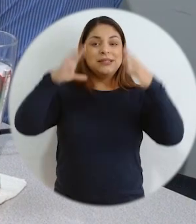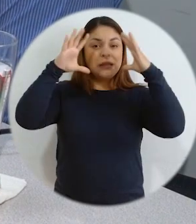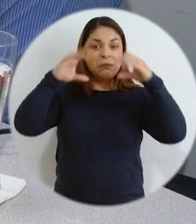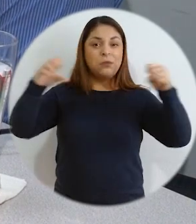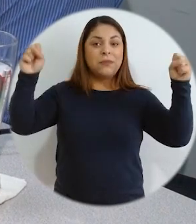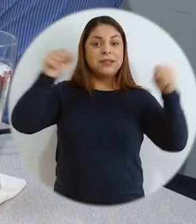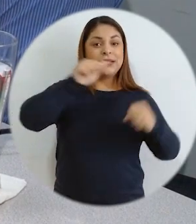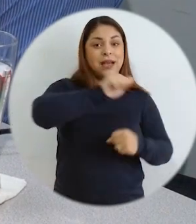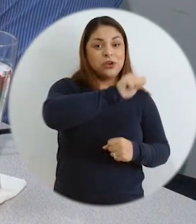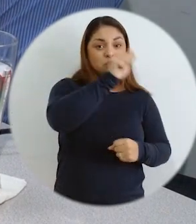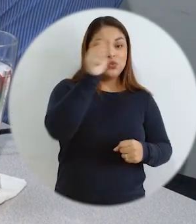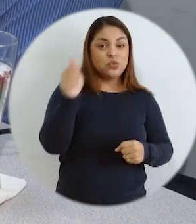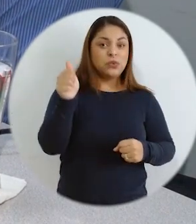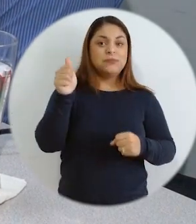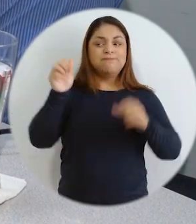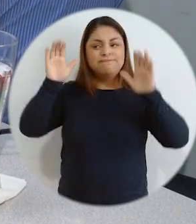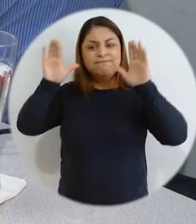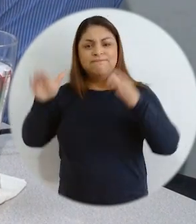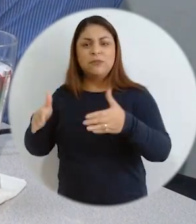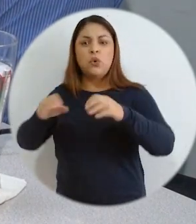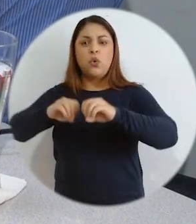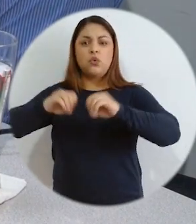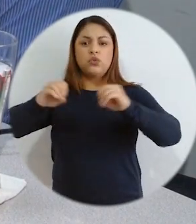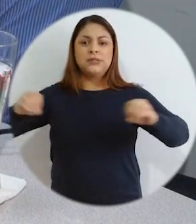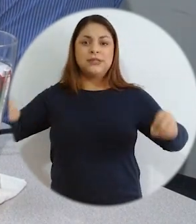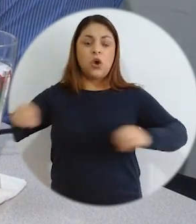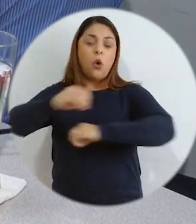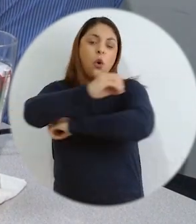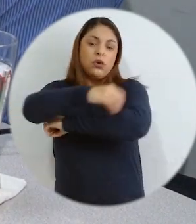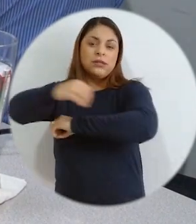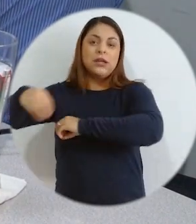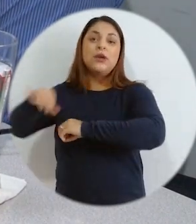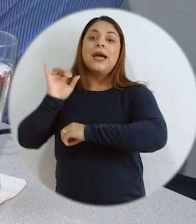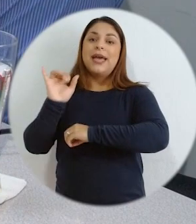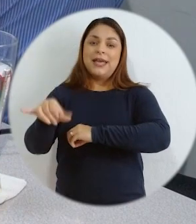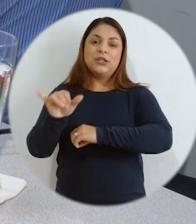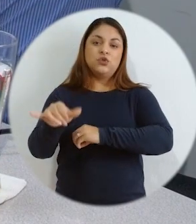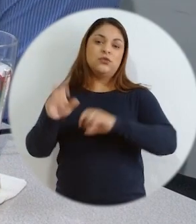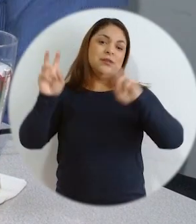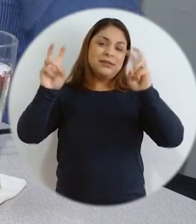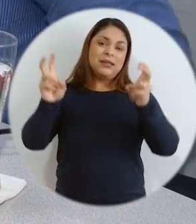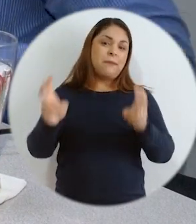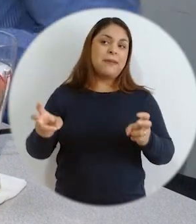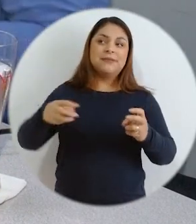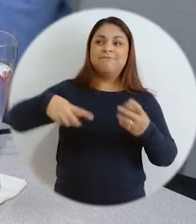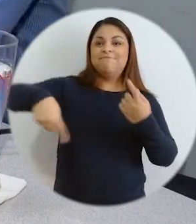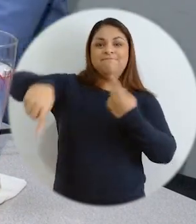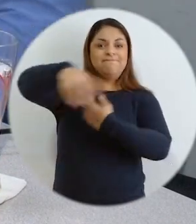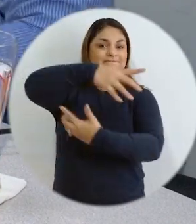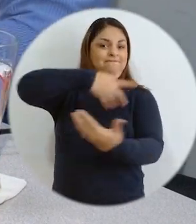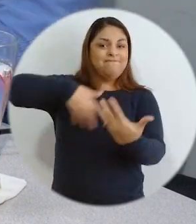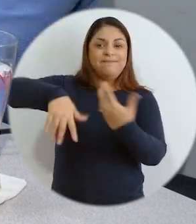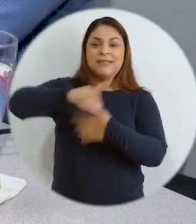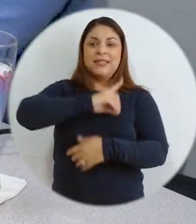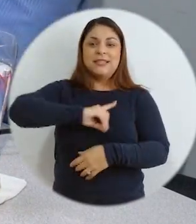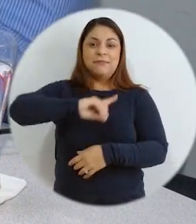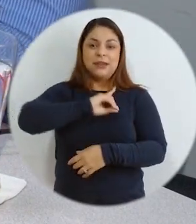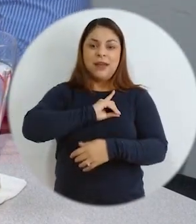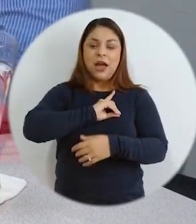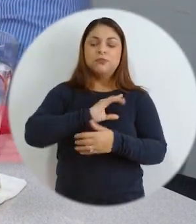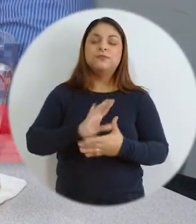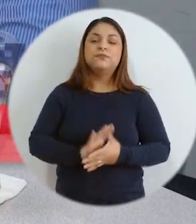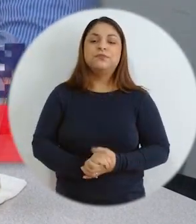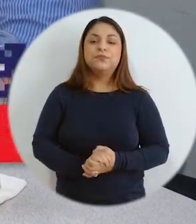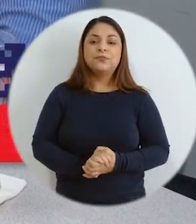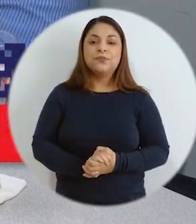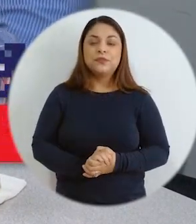diplomacia azul y el abordaje de los océanos son tópicos interdisciplinarios. ¿Cuál es el resultado esperado